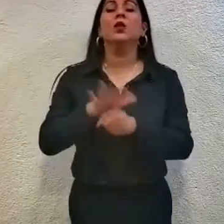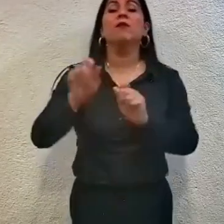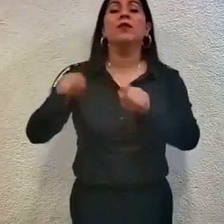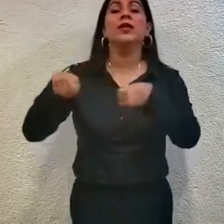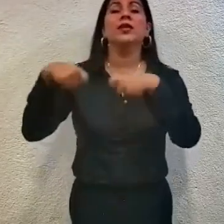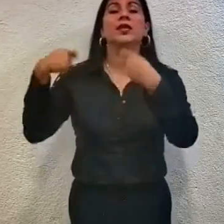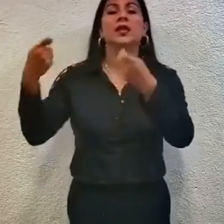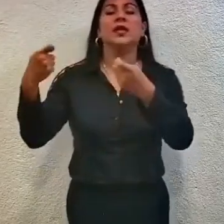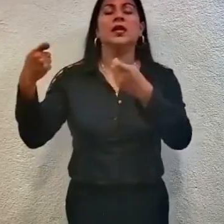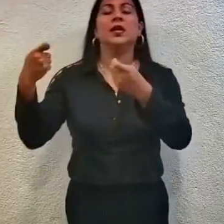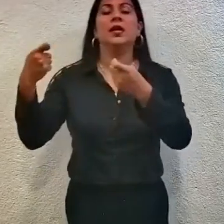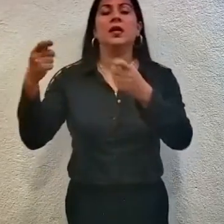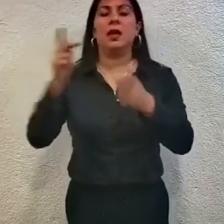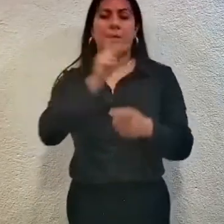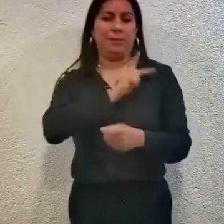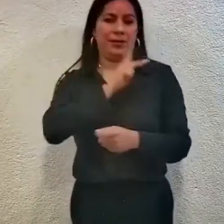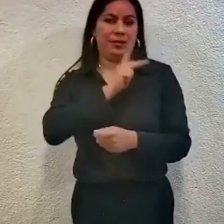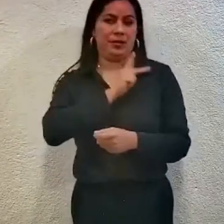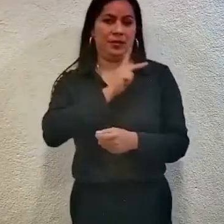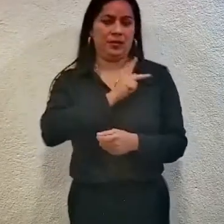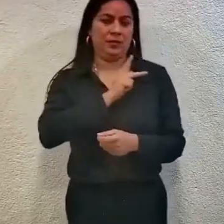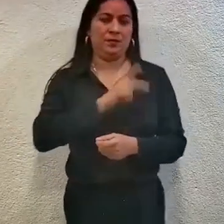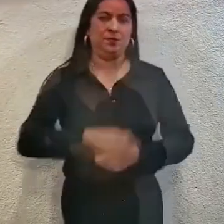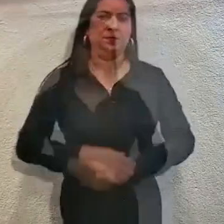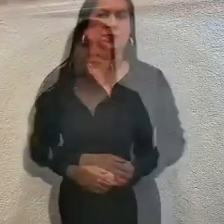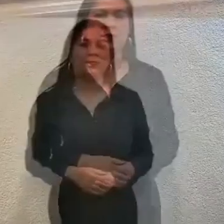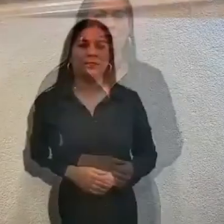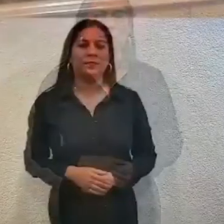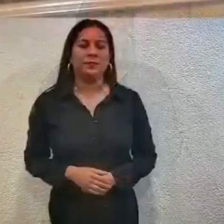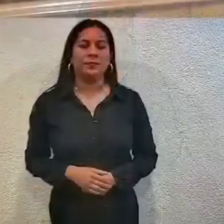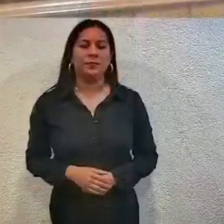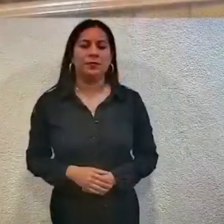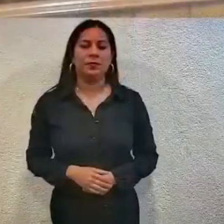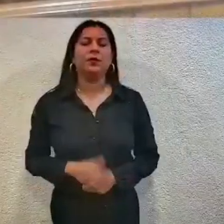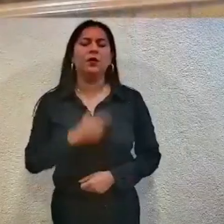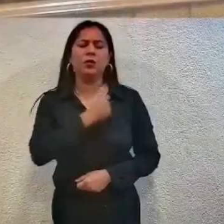TEE-LCT-035-2024, el cual fue turnado a la ponencia a mi cargo.